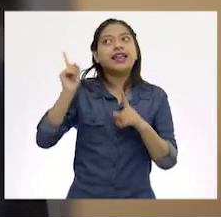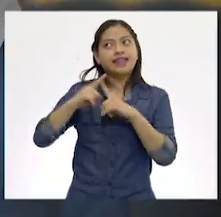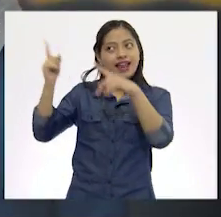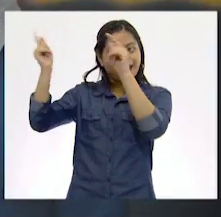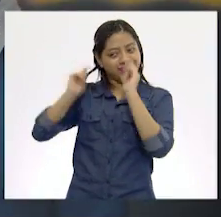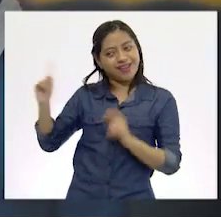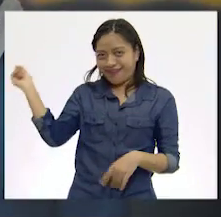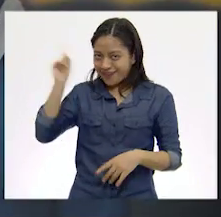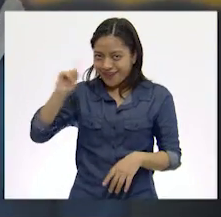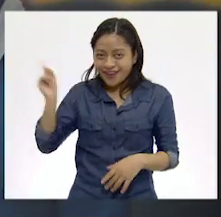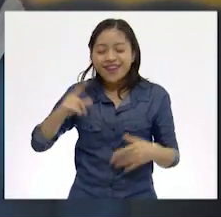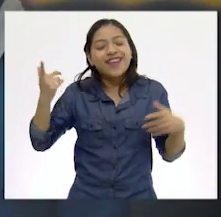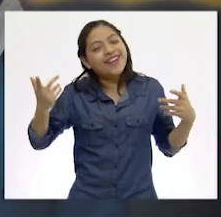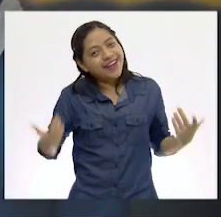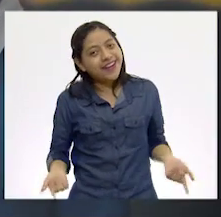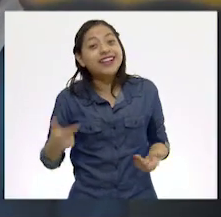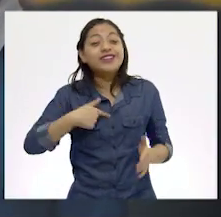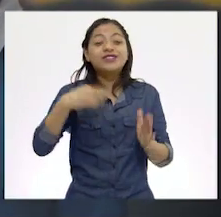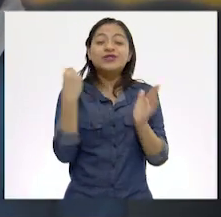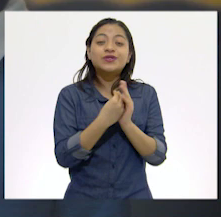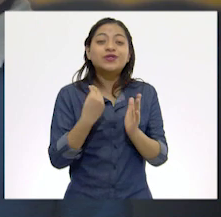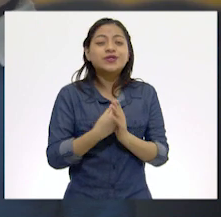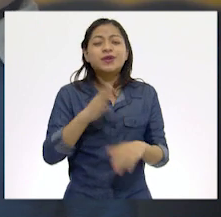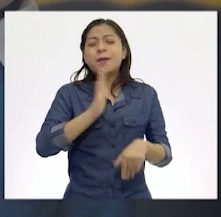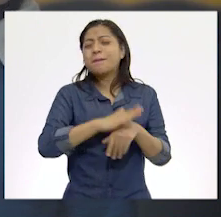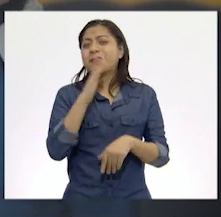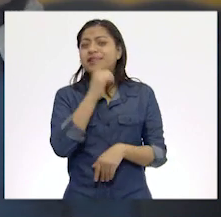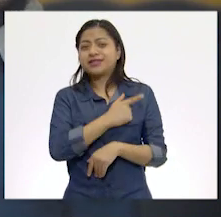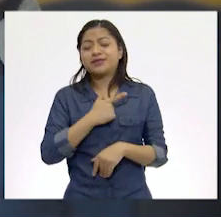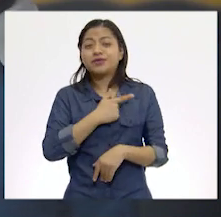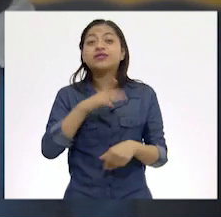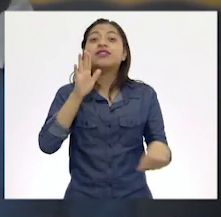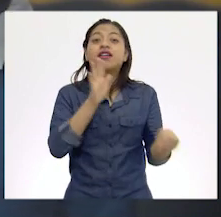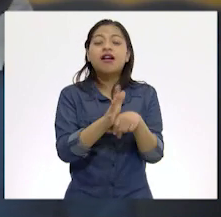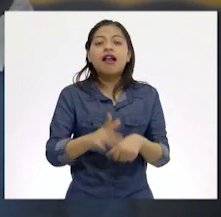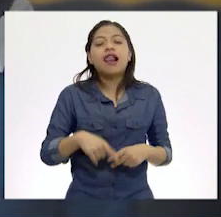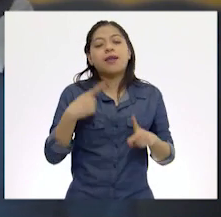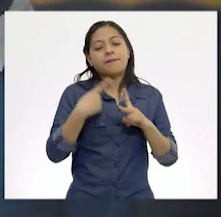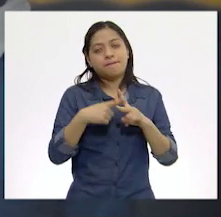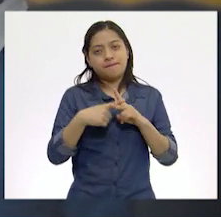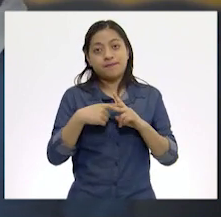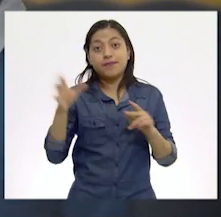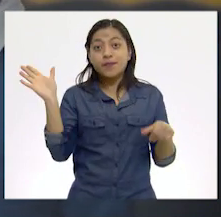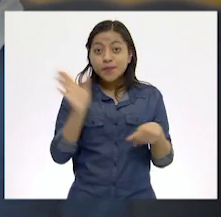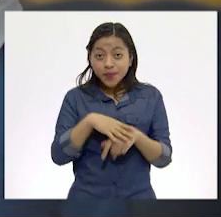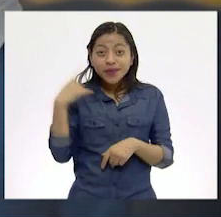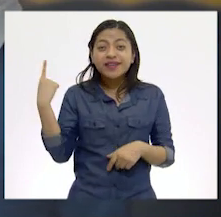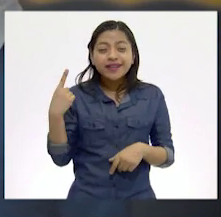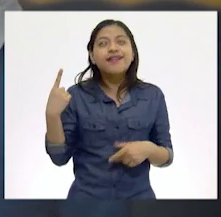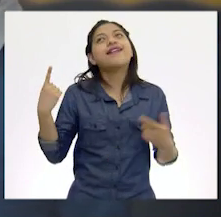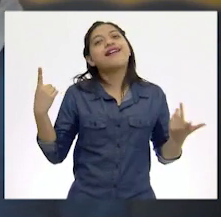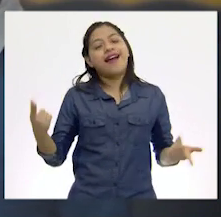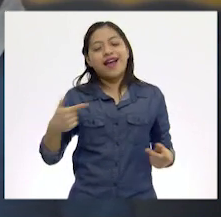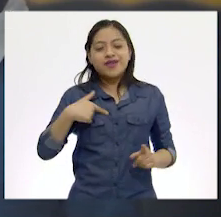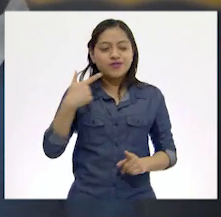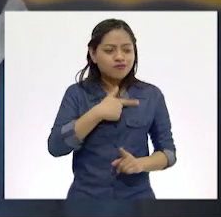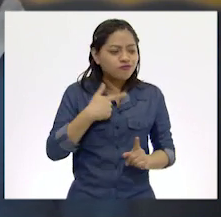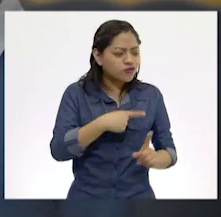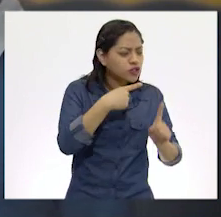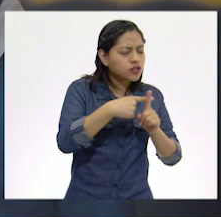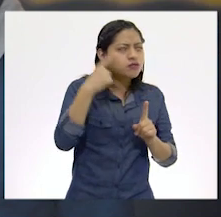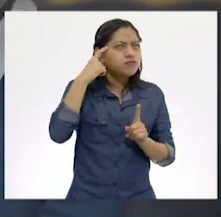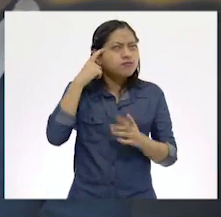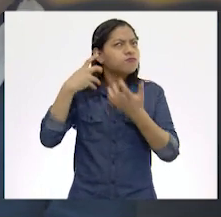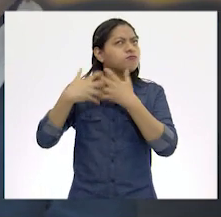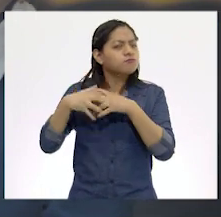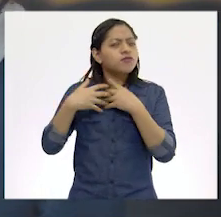tarea. La clase que más me gusta es la de matemáticas porque me sube, porque me gusta sumar con mi mente.